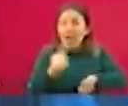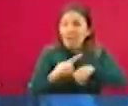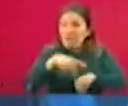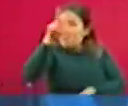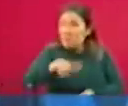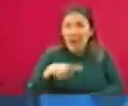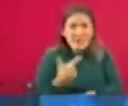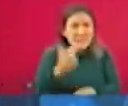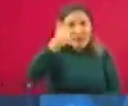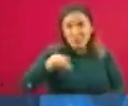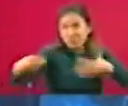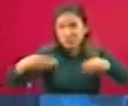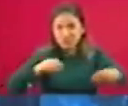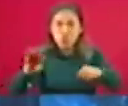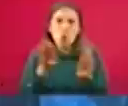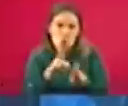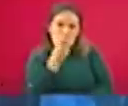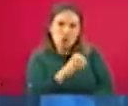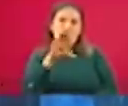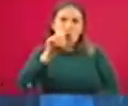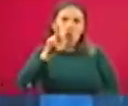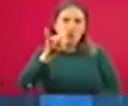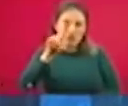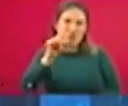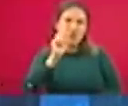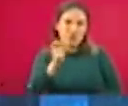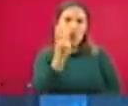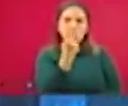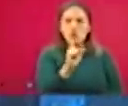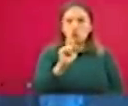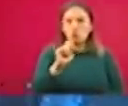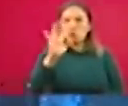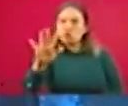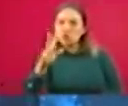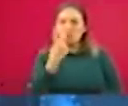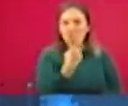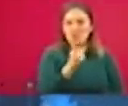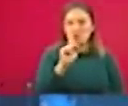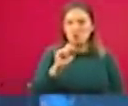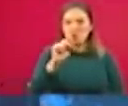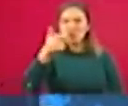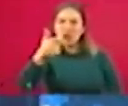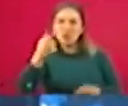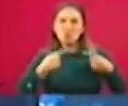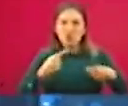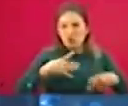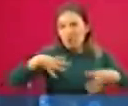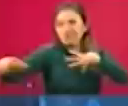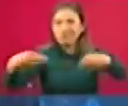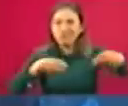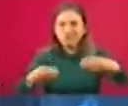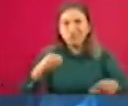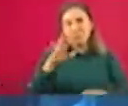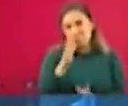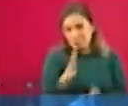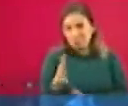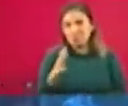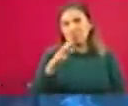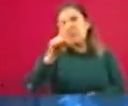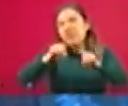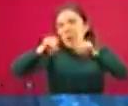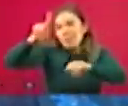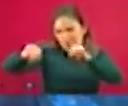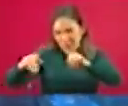otro mecanismo que es el dictamen. Esto es convencional en la vigilancia epidemiológica, se usó para cólera, se usó para